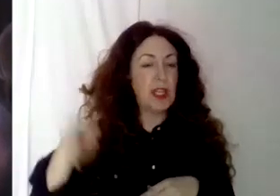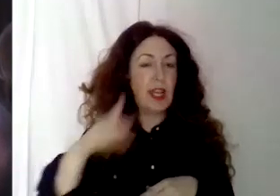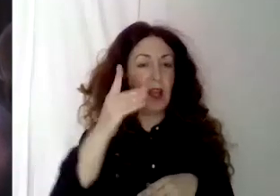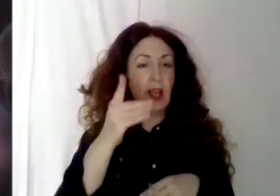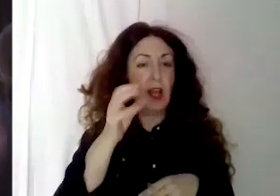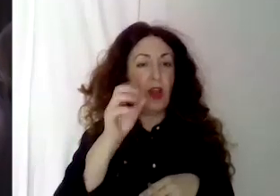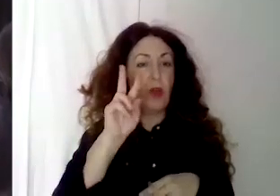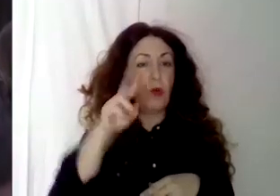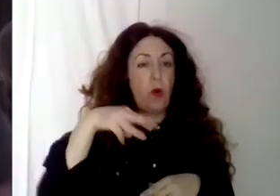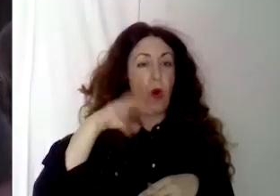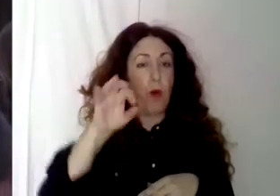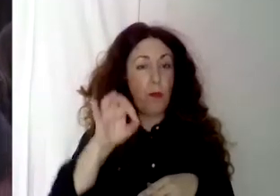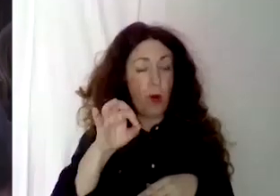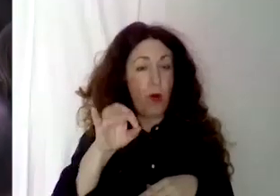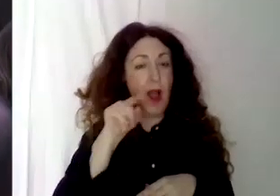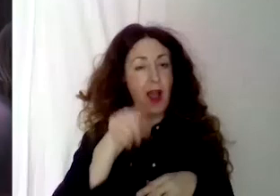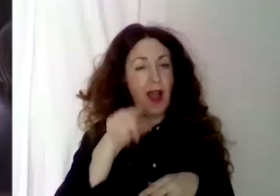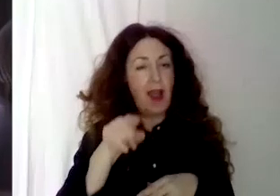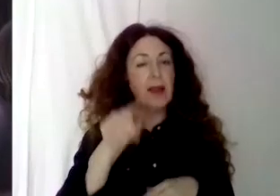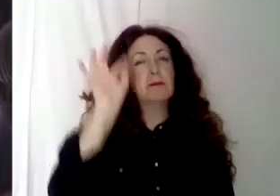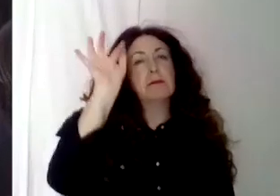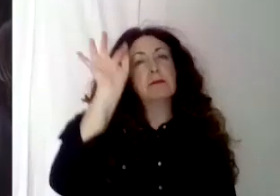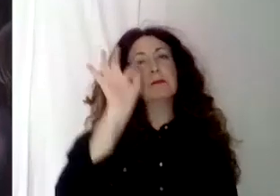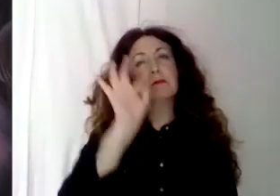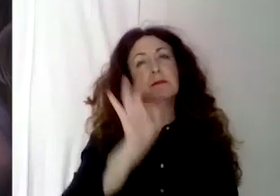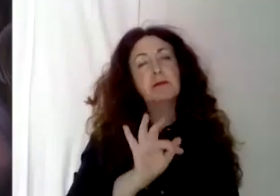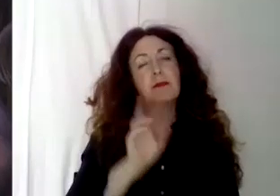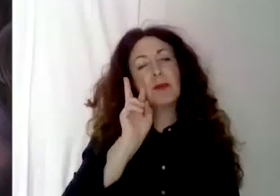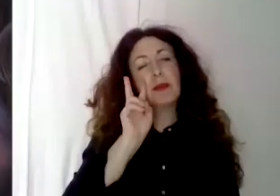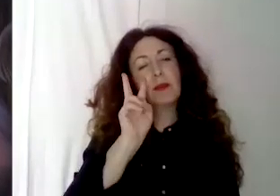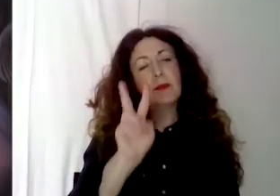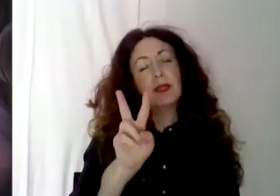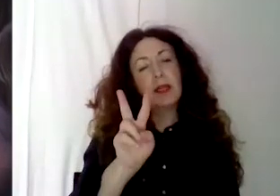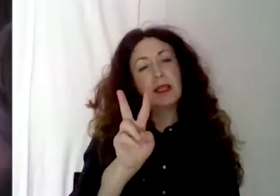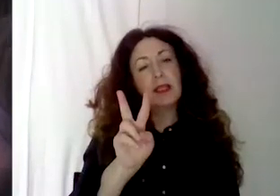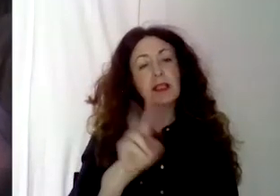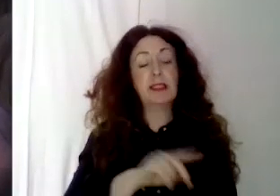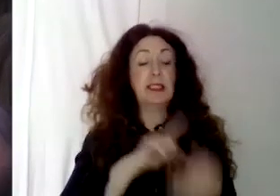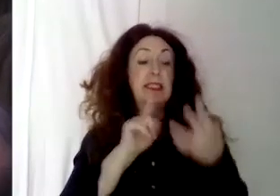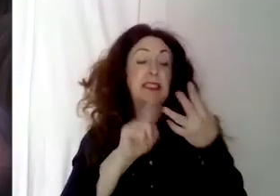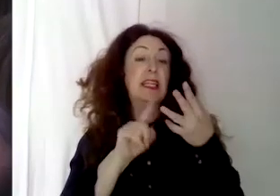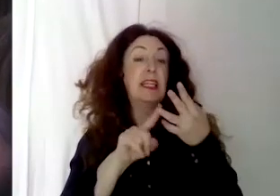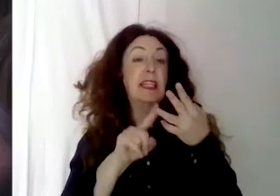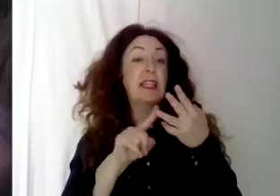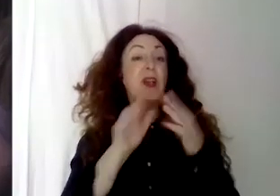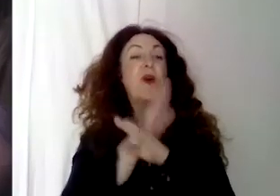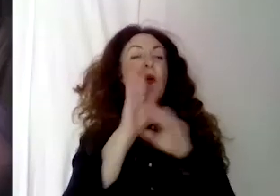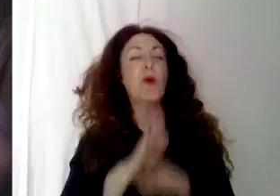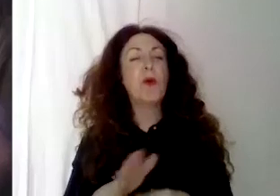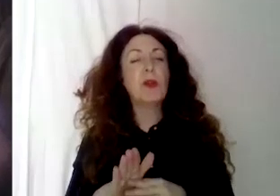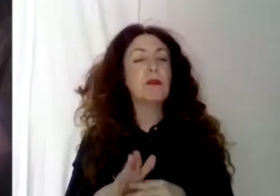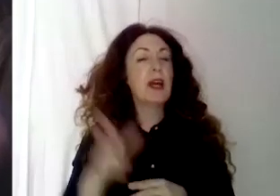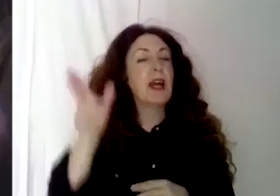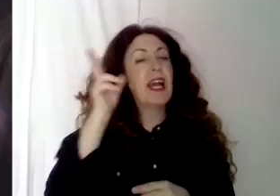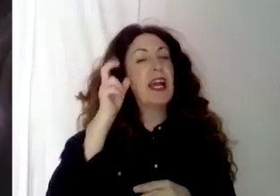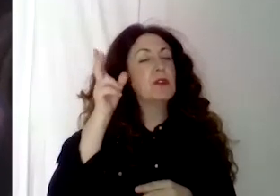por último, escuchar cronológicamente todo el proceso creativo, la obra creativa